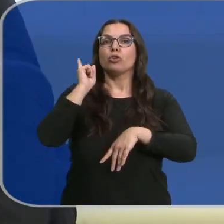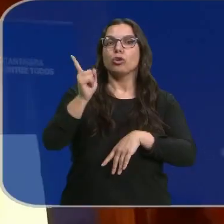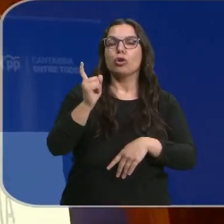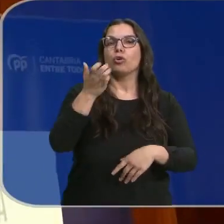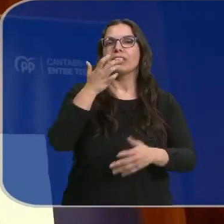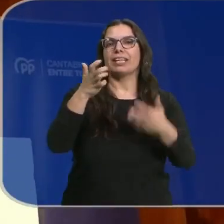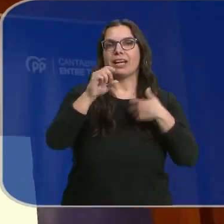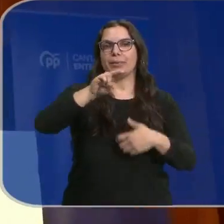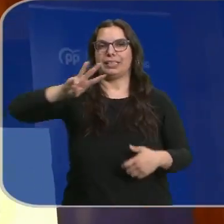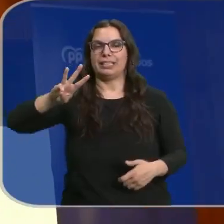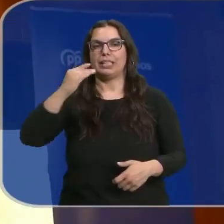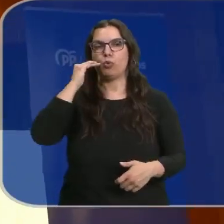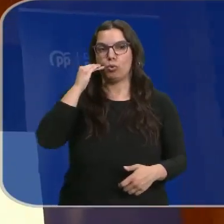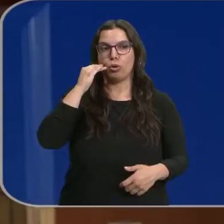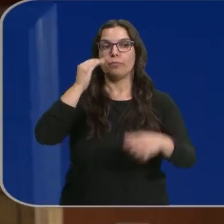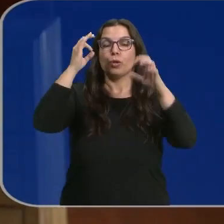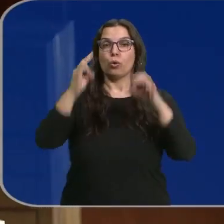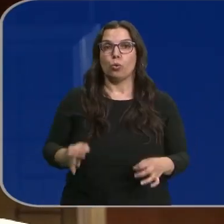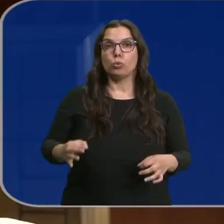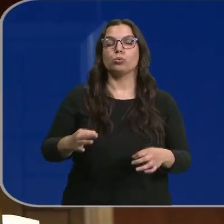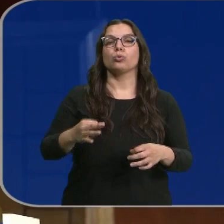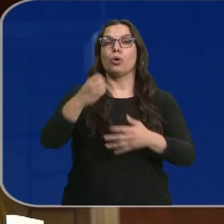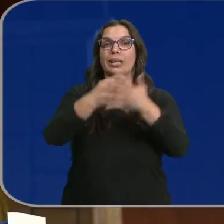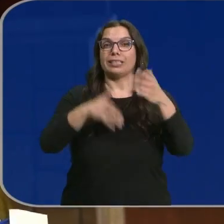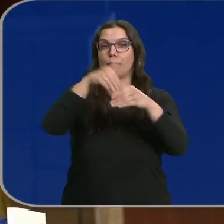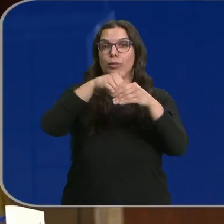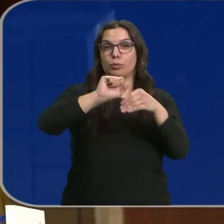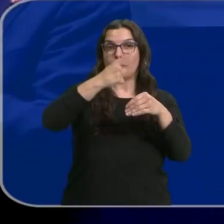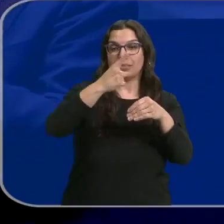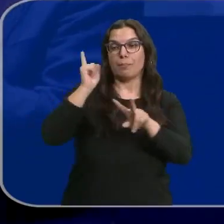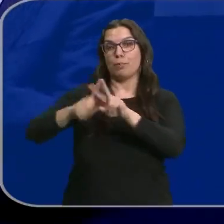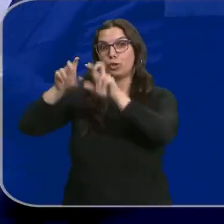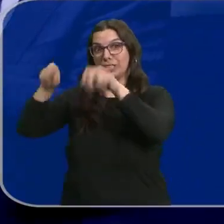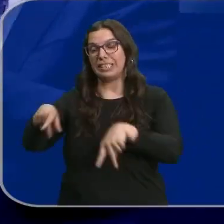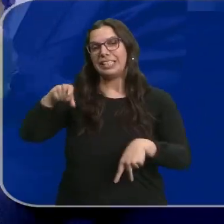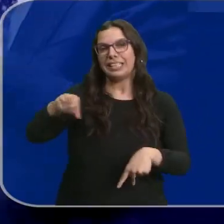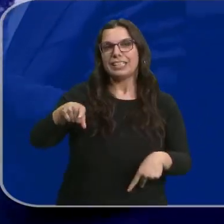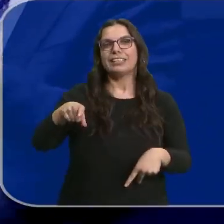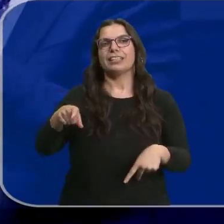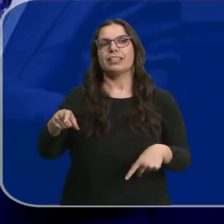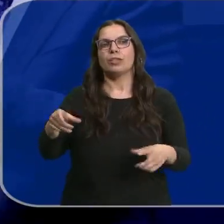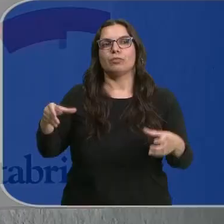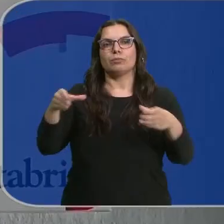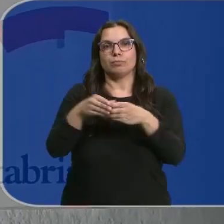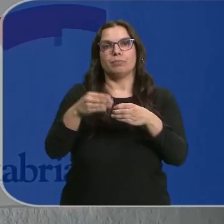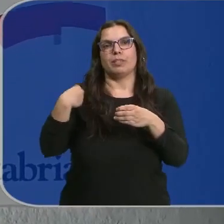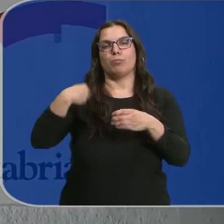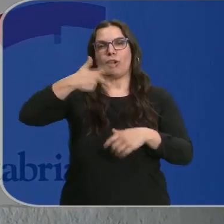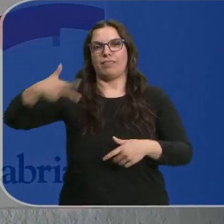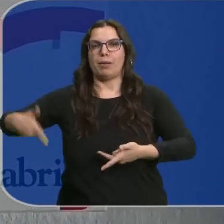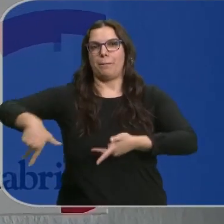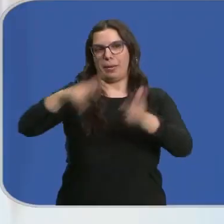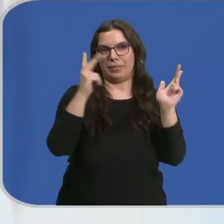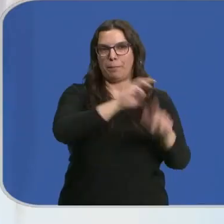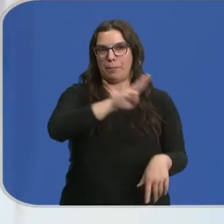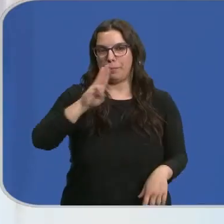julio. Precisamente eso, gobernar siendo la lista más votada y sin Vox, es lo que el partido de Revilla va a permitir al PP en